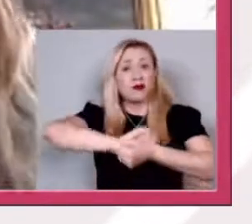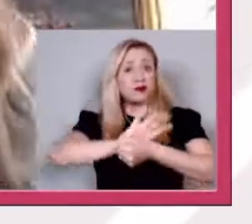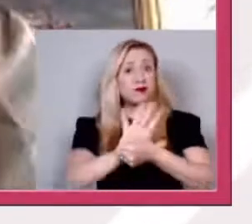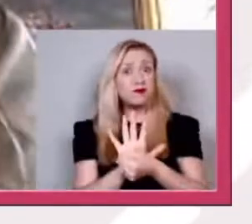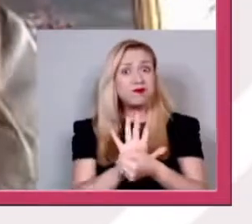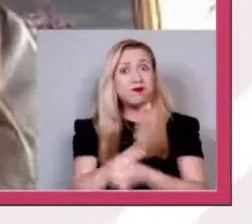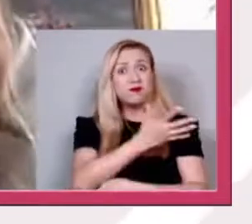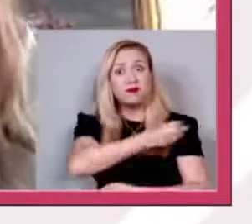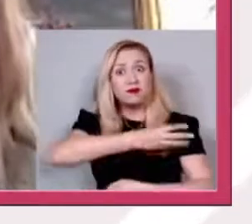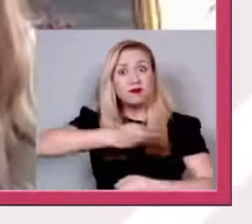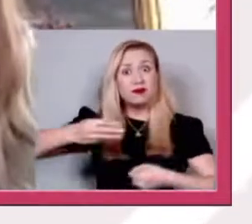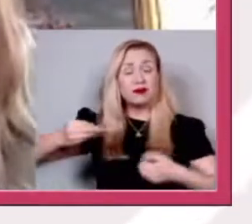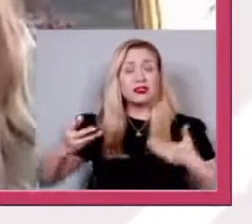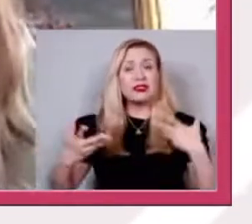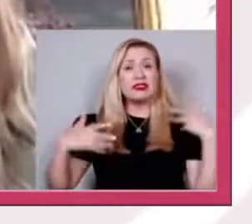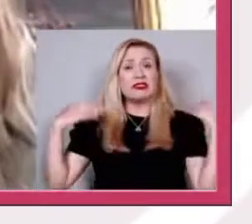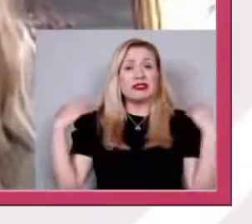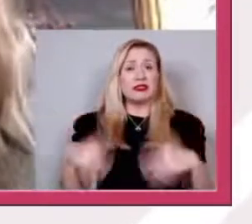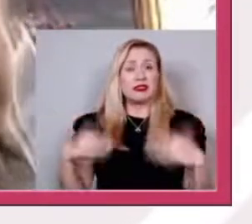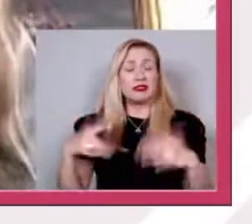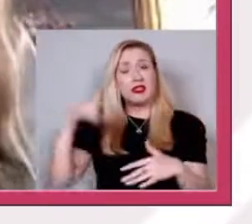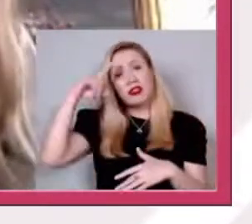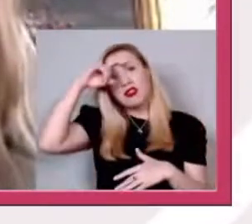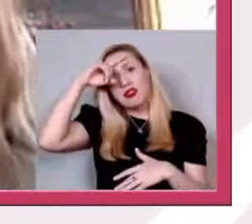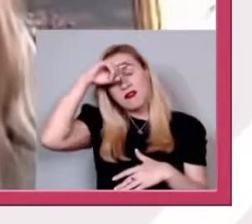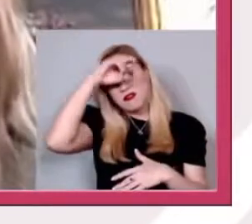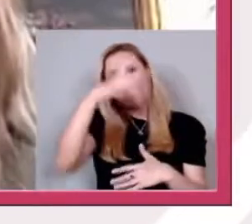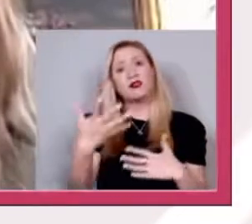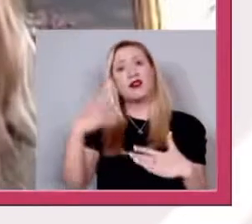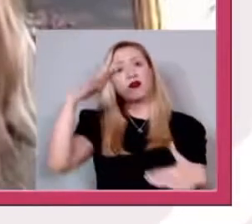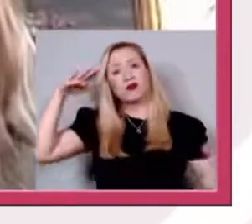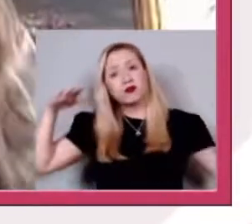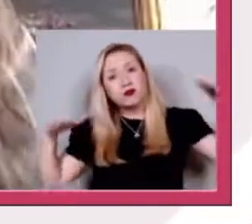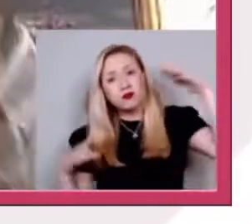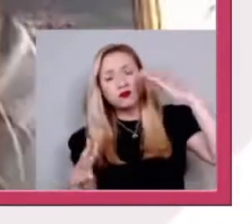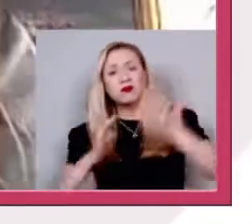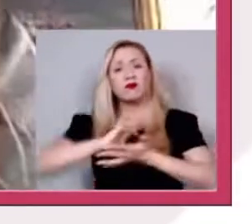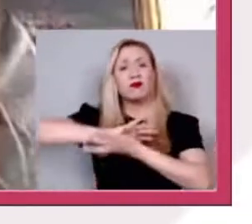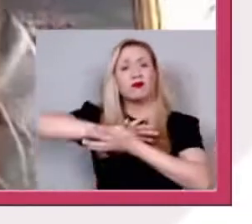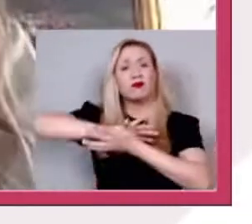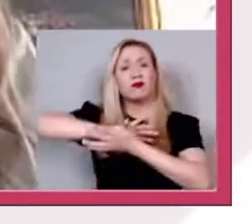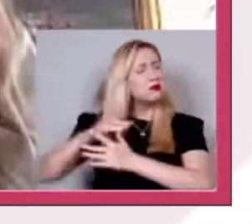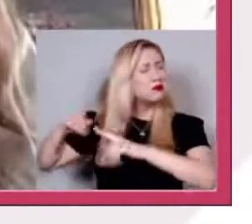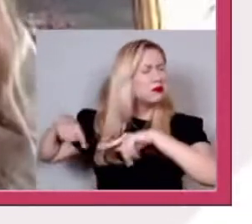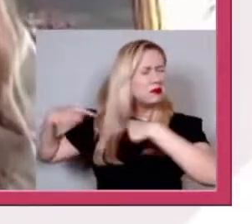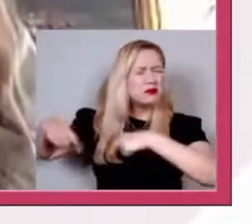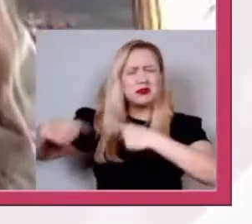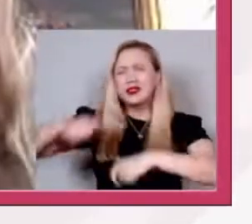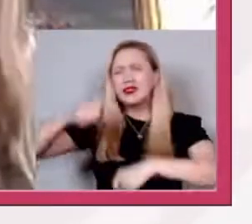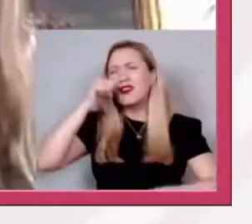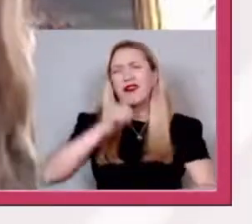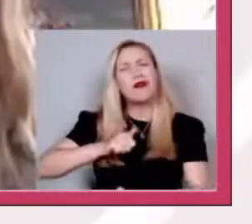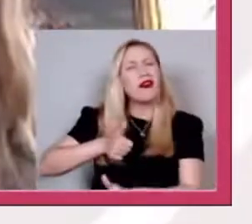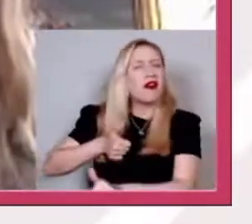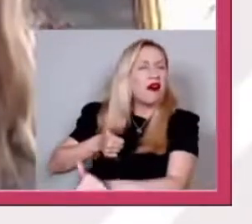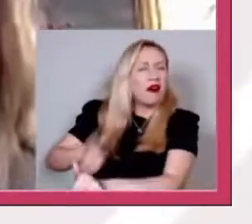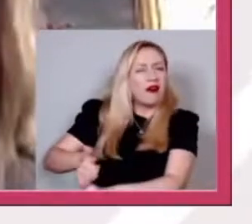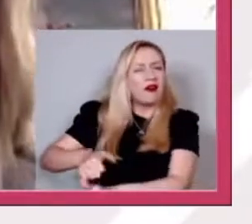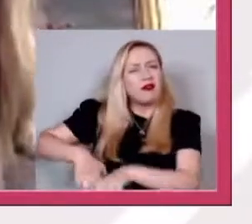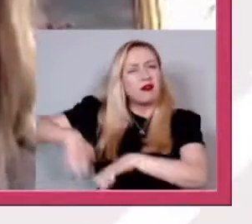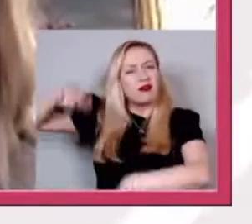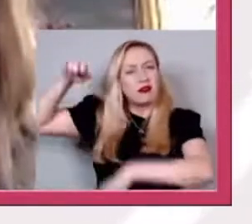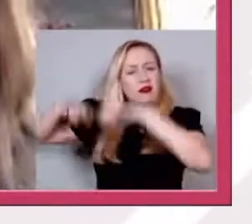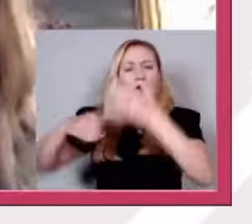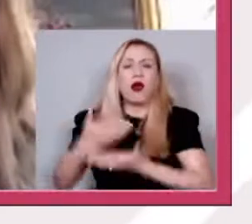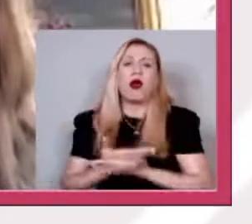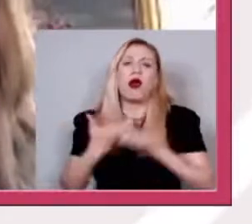que se sumaban o profundizaban situaciones de desigualdad y discriminación que históricamente han enfrentado las personas mayores y que vamos a recapitular el